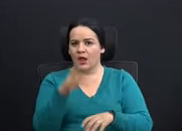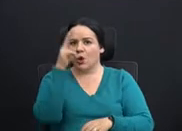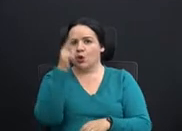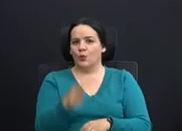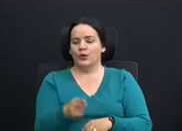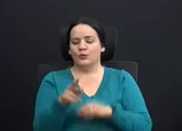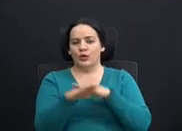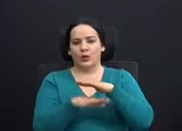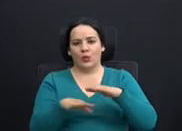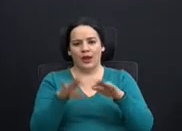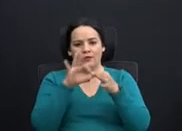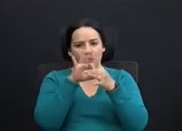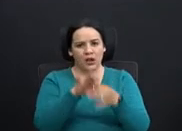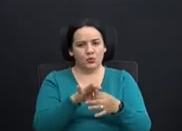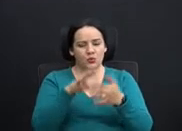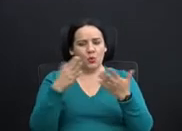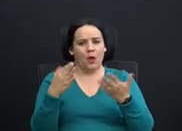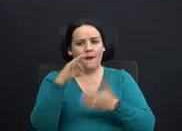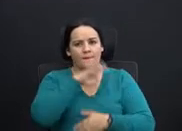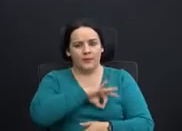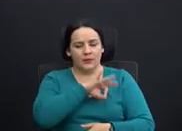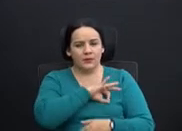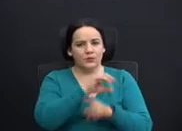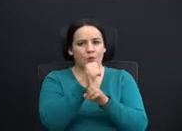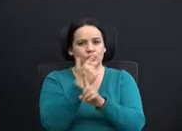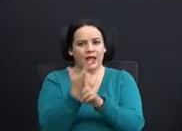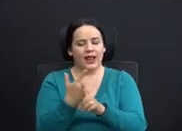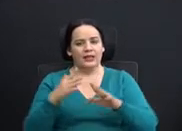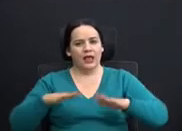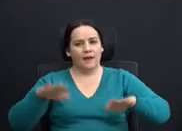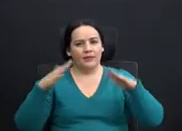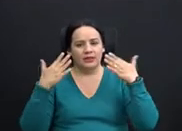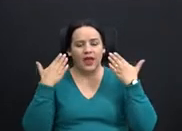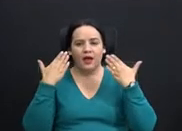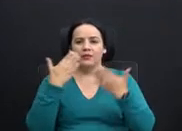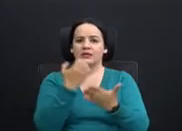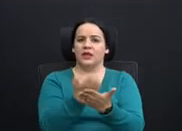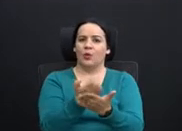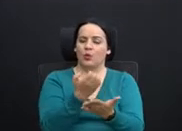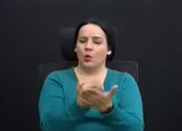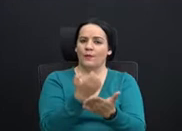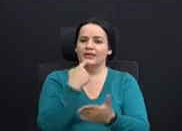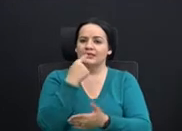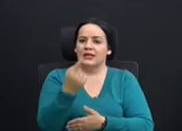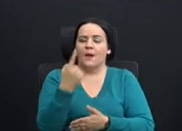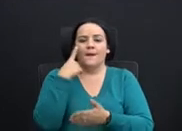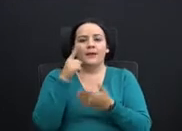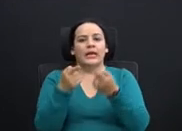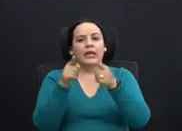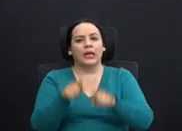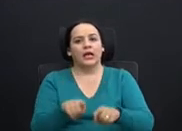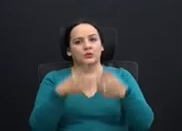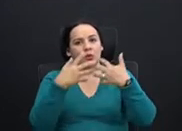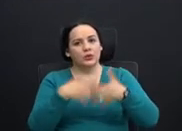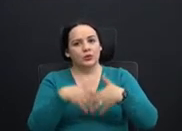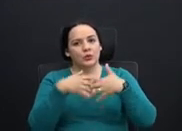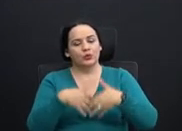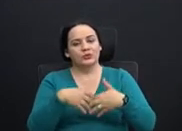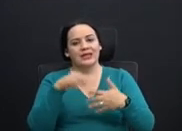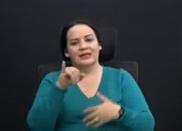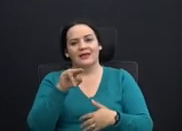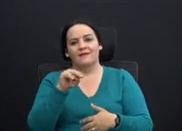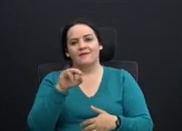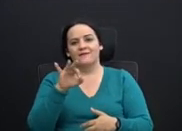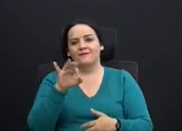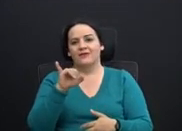sobre beneficios sociales, ambientales y económicos que se dijeron para el caso de Industrias Infinito fueron los